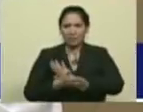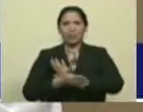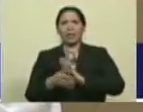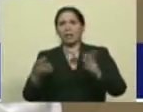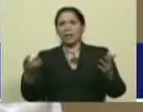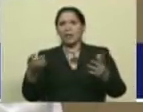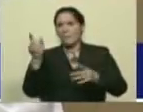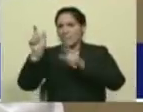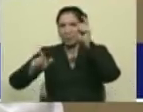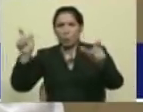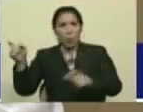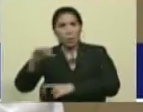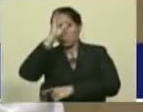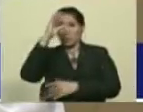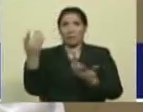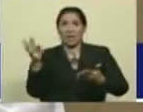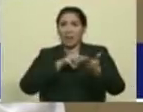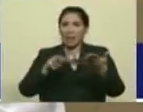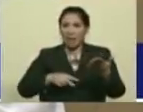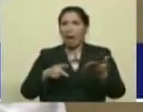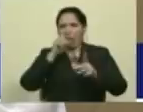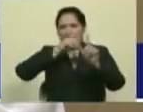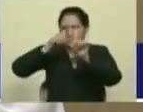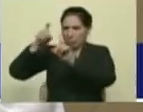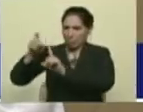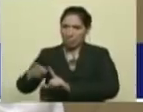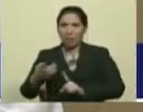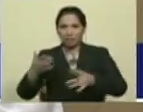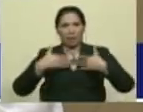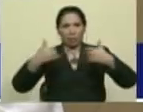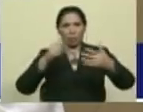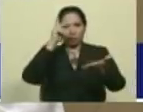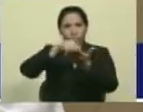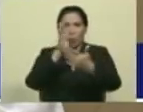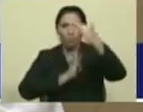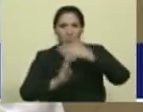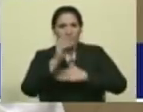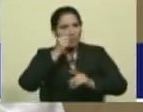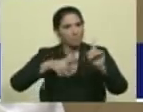en los pueblos de la América, de llevar la salud a los humildes.